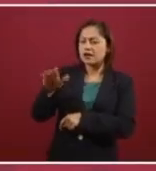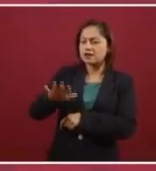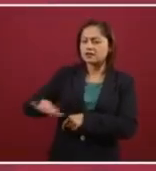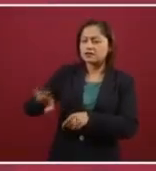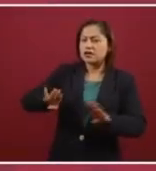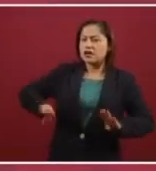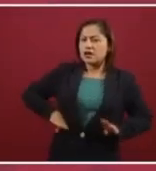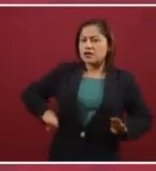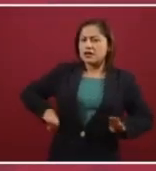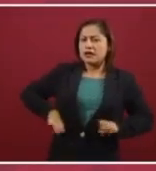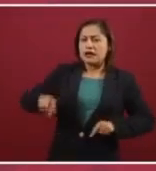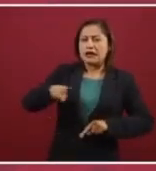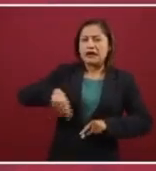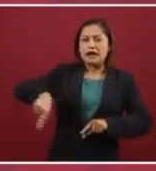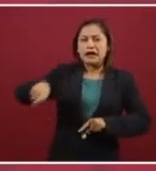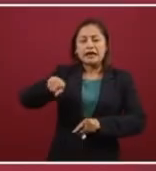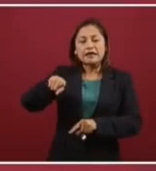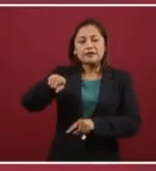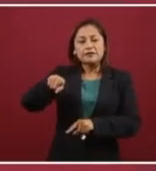les obsesionan